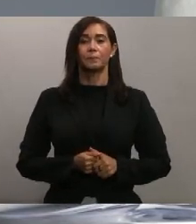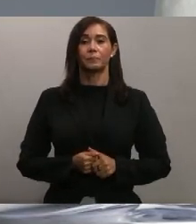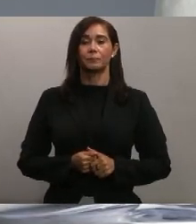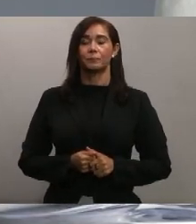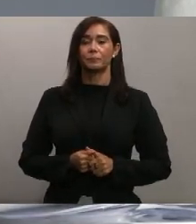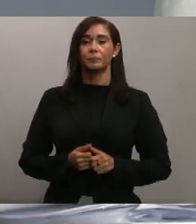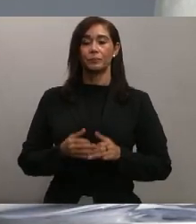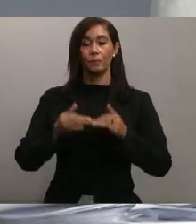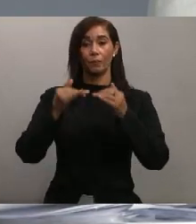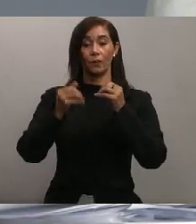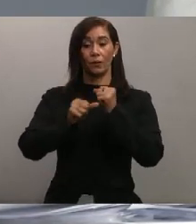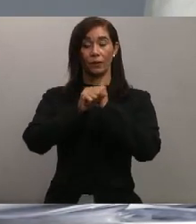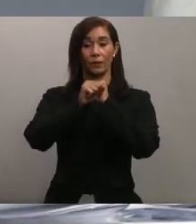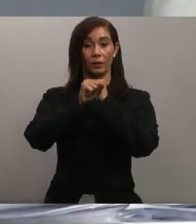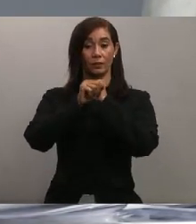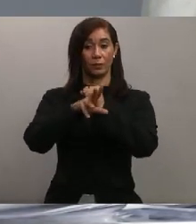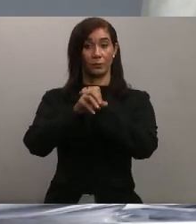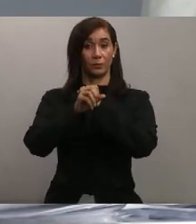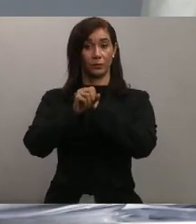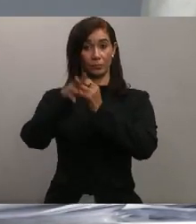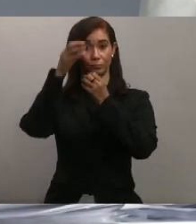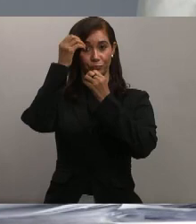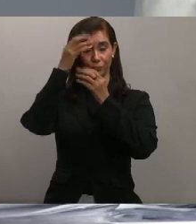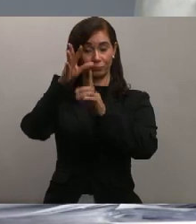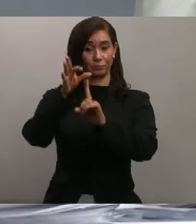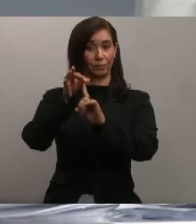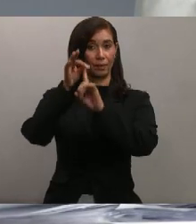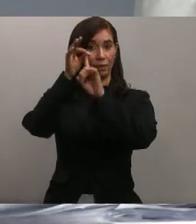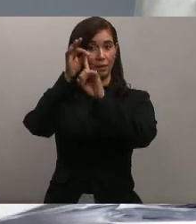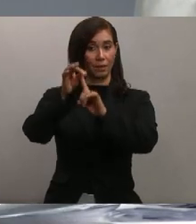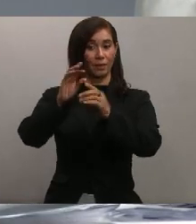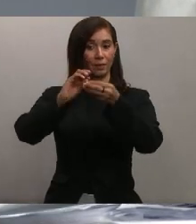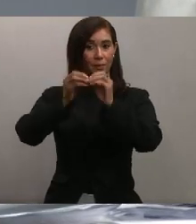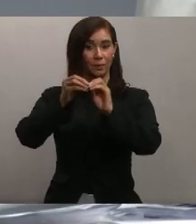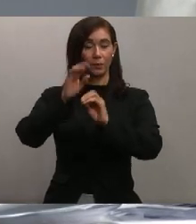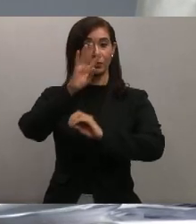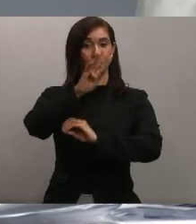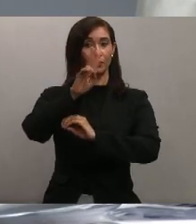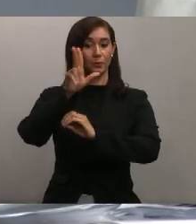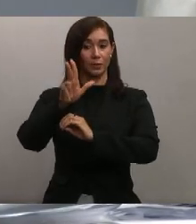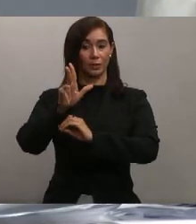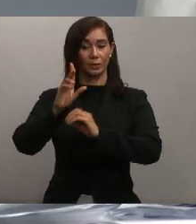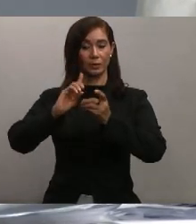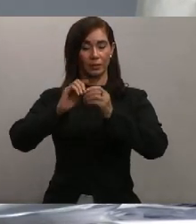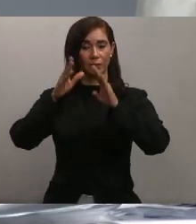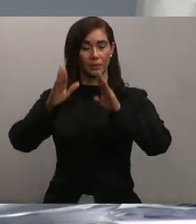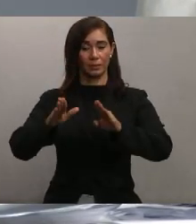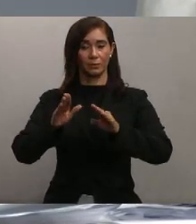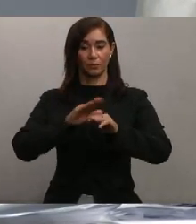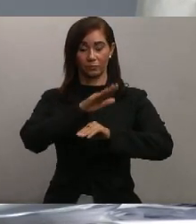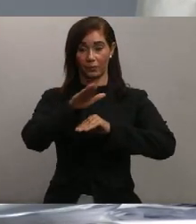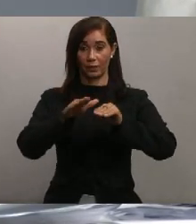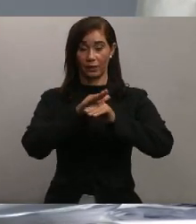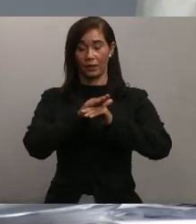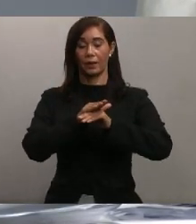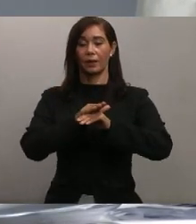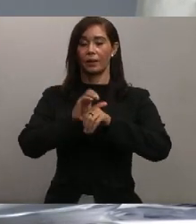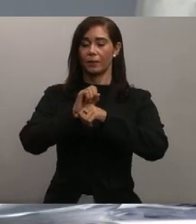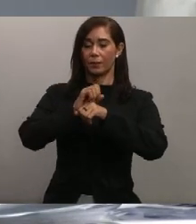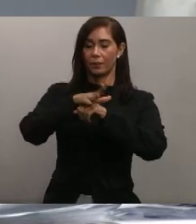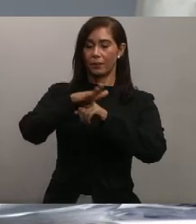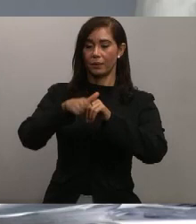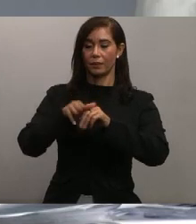de prensa con relación al boletín especial número 43 de la Dirección General de Epidemiología del Ministerio de